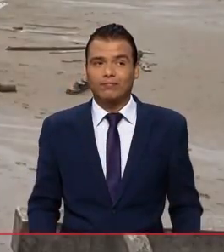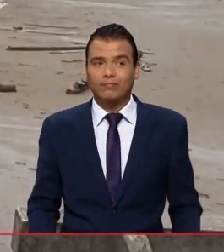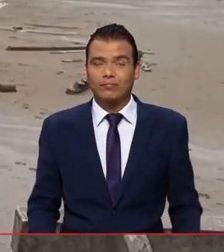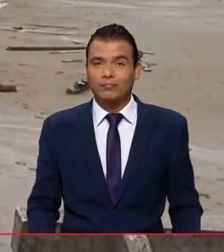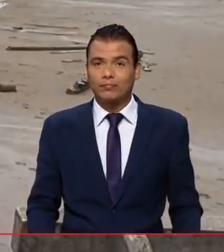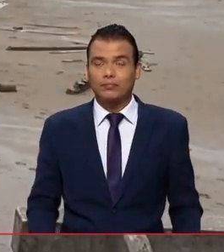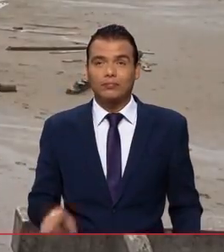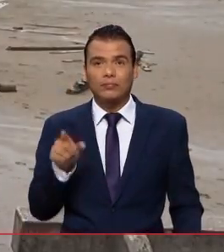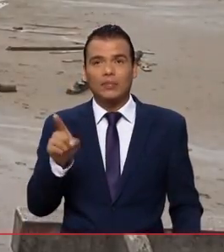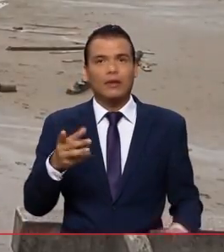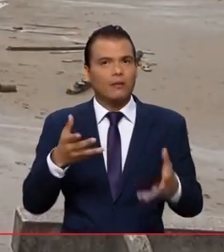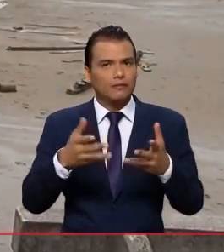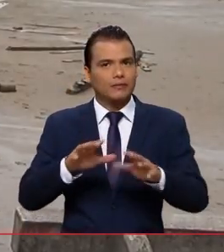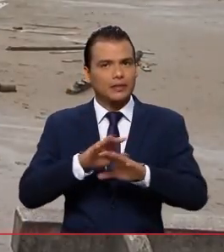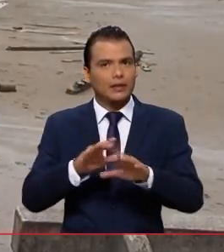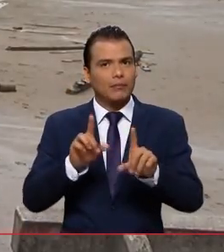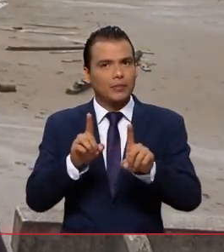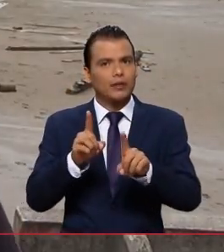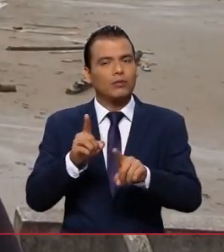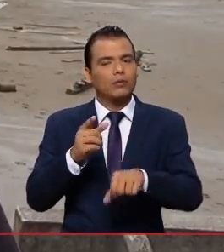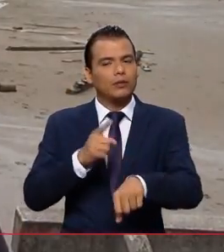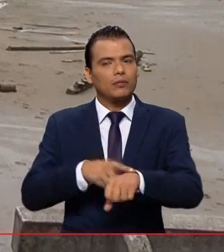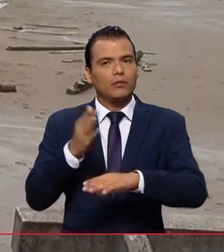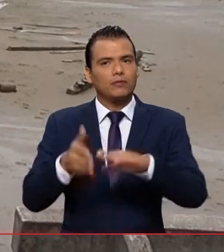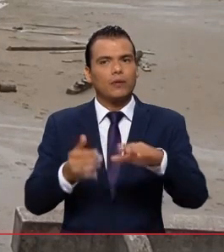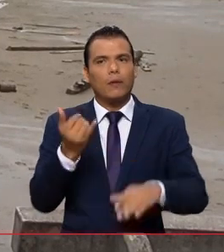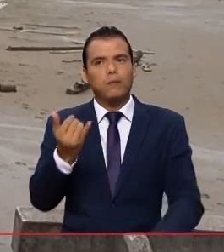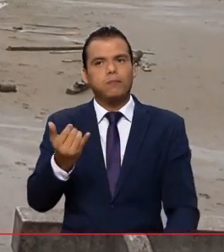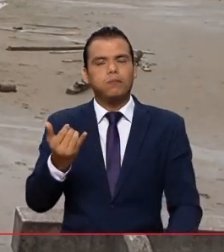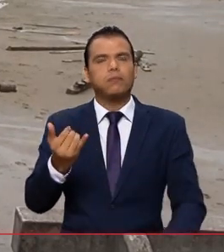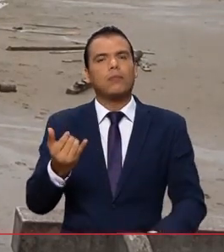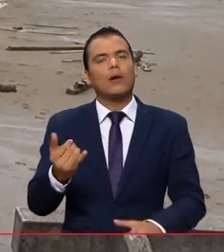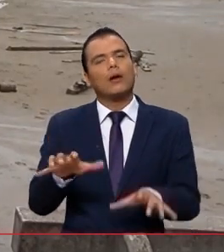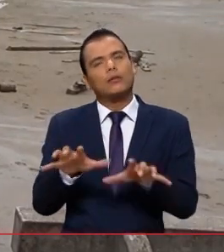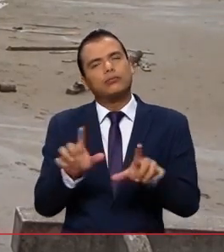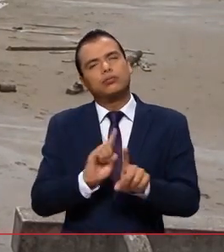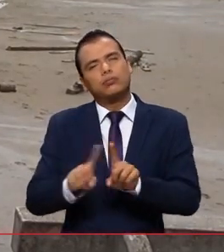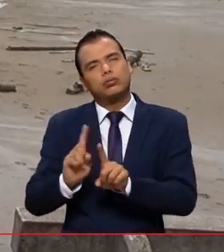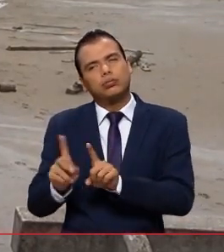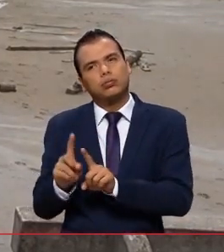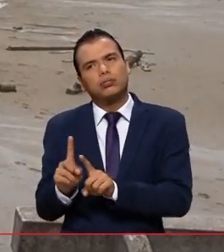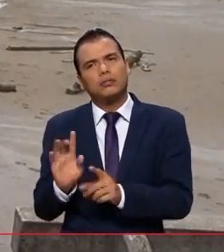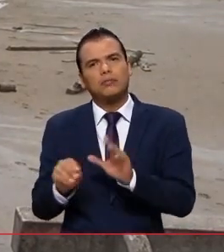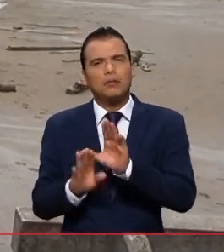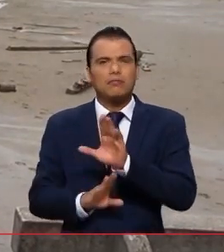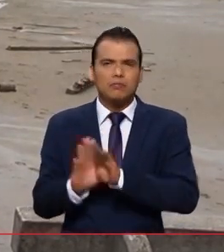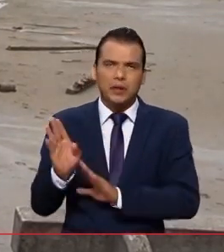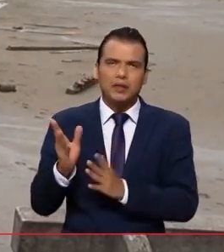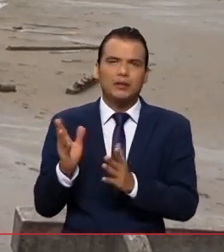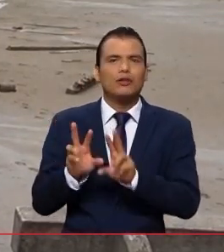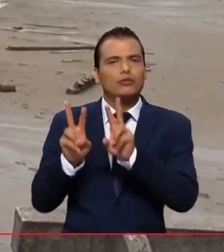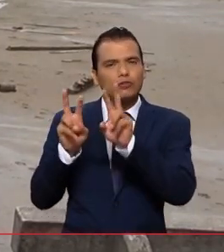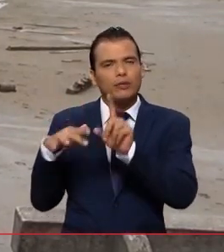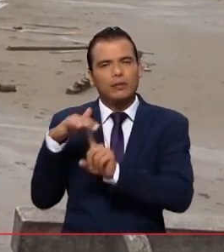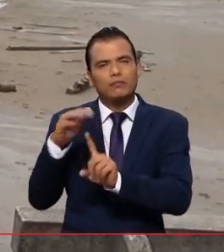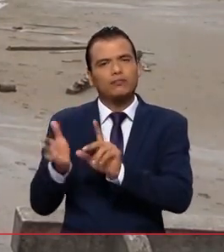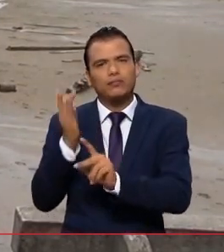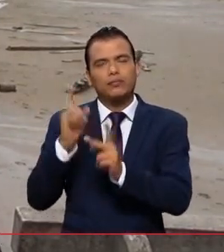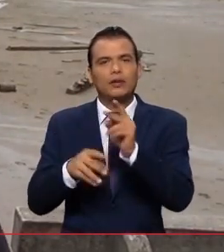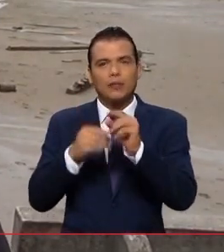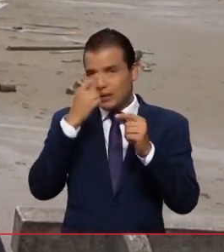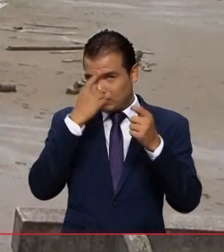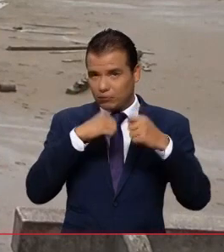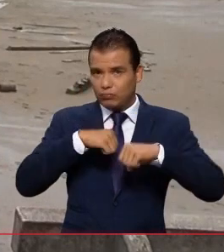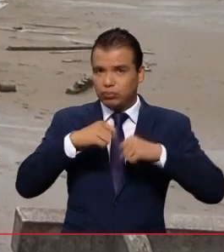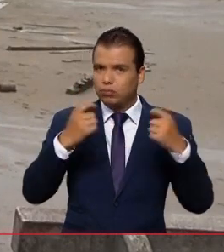Miren, la carrera ha finalizado, pero hasta las 4 de la tarde se estarán desarrollando actividades con emprendedores ecológicos, campañas de